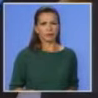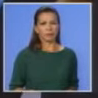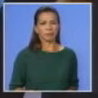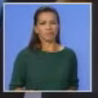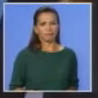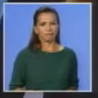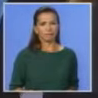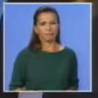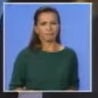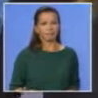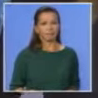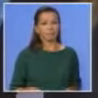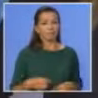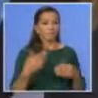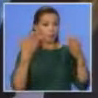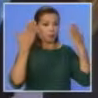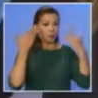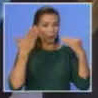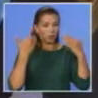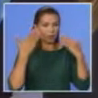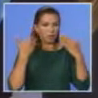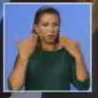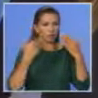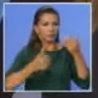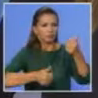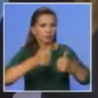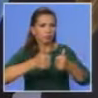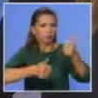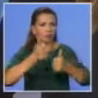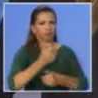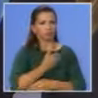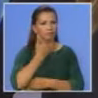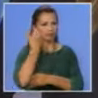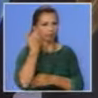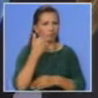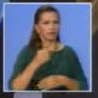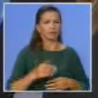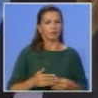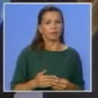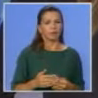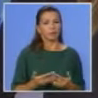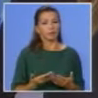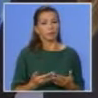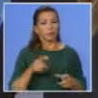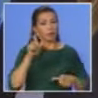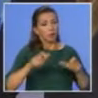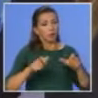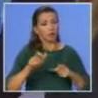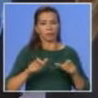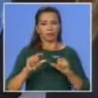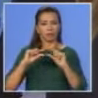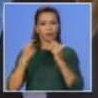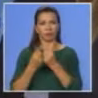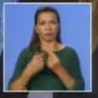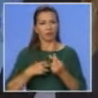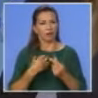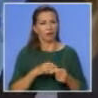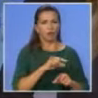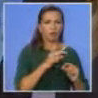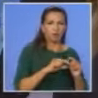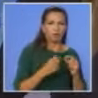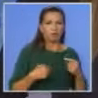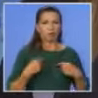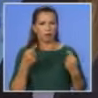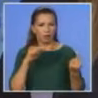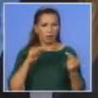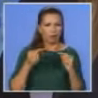La campaña para la alcaldía de Guayaquil se mueve entre quejas e incidentes de los simpatizantes de las diferentes posturas. Jaime